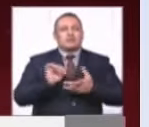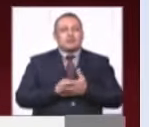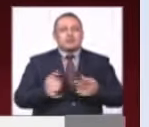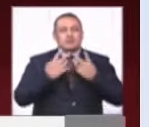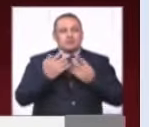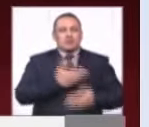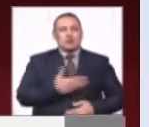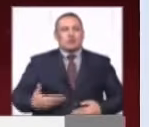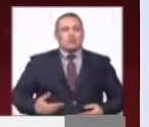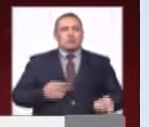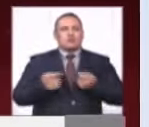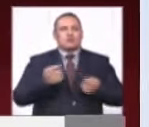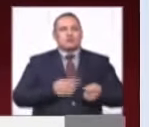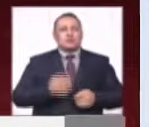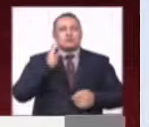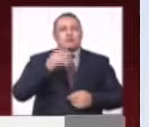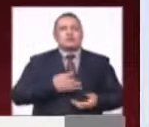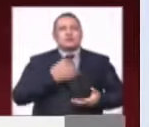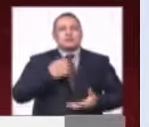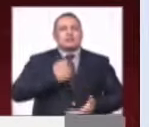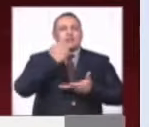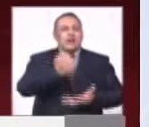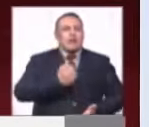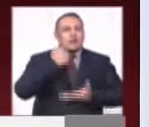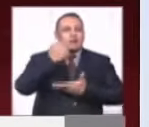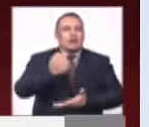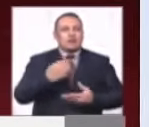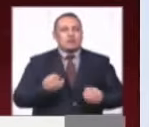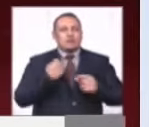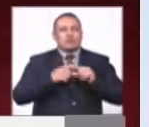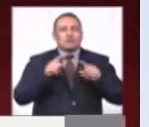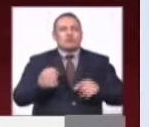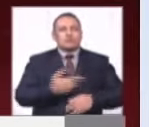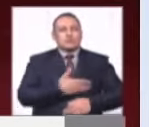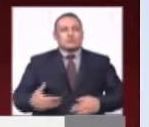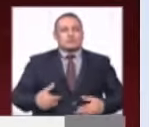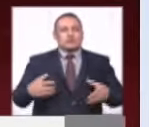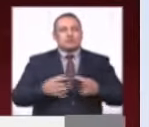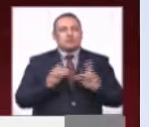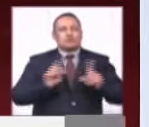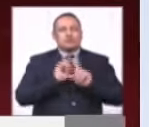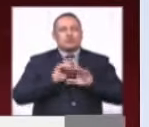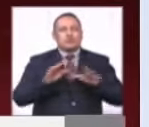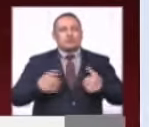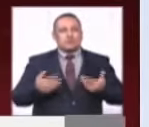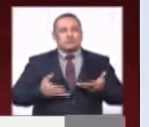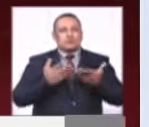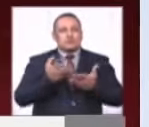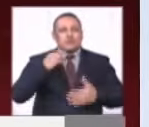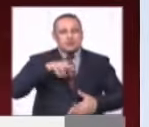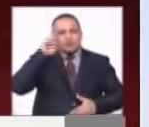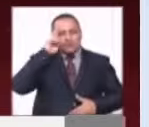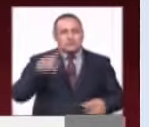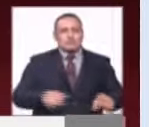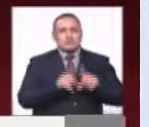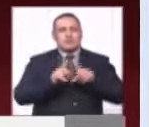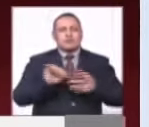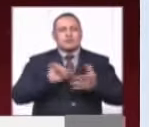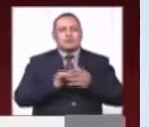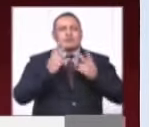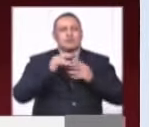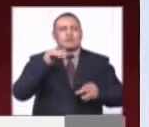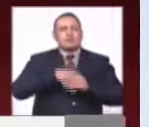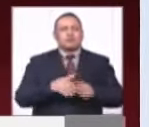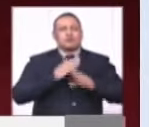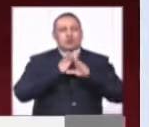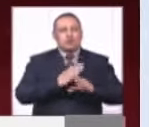está gobernando a punta de dádivas. Por eso, presidente, nosotros no podemos darle la confianza y vamos a votar